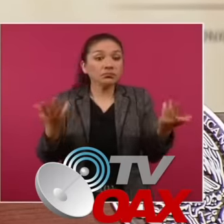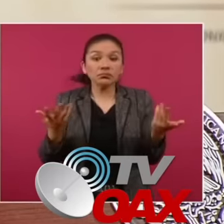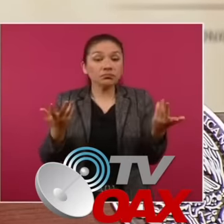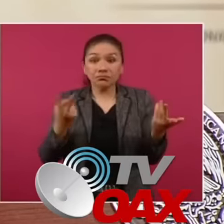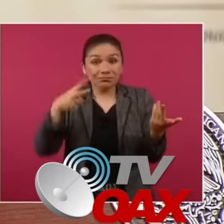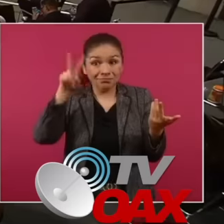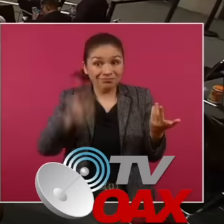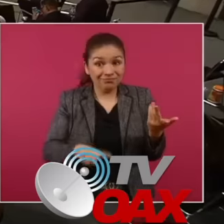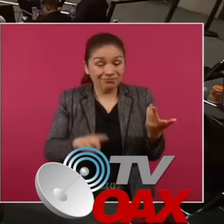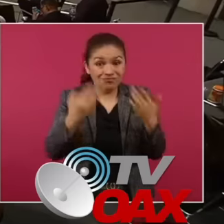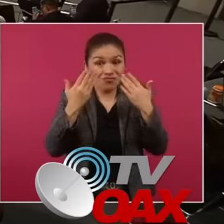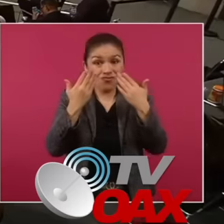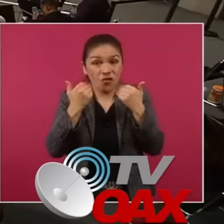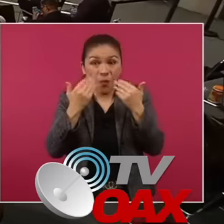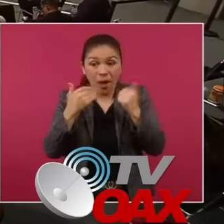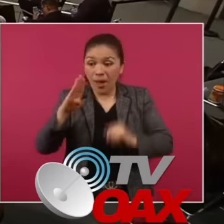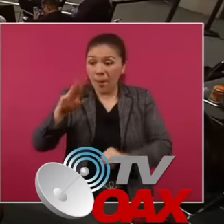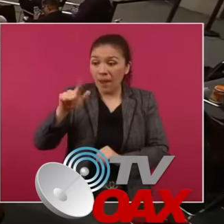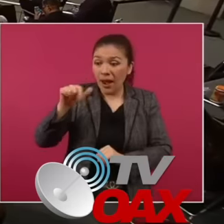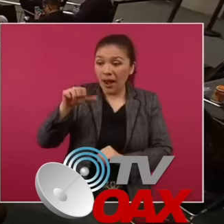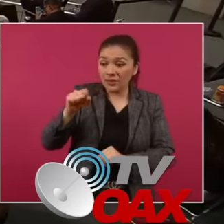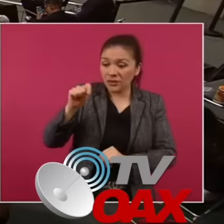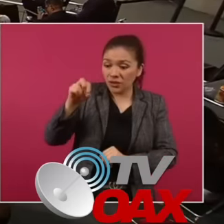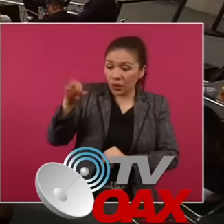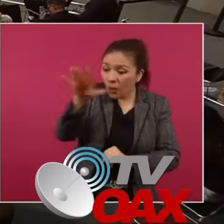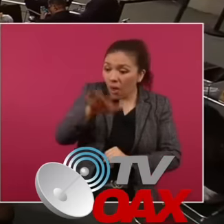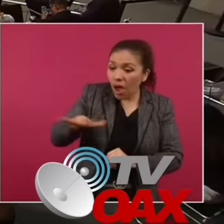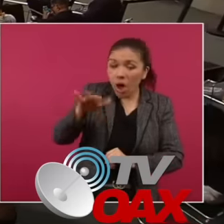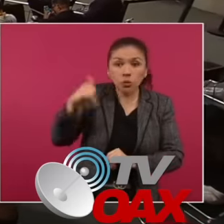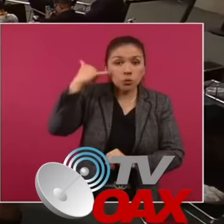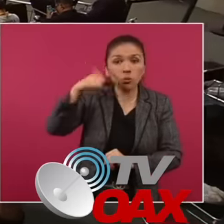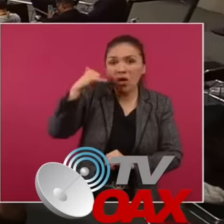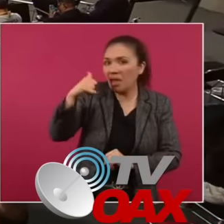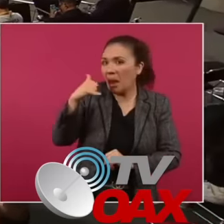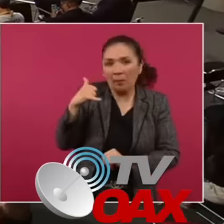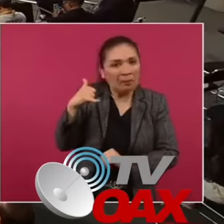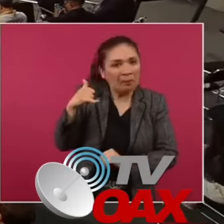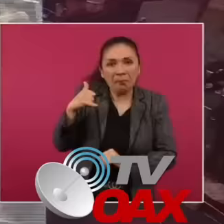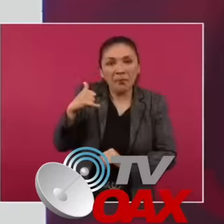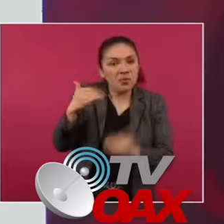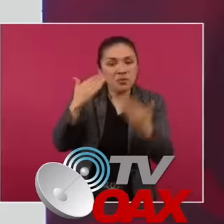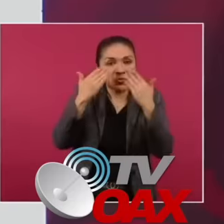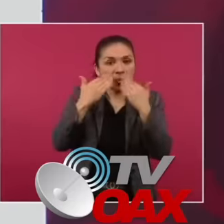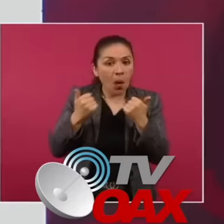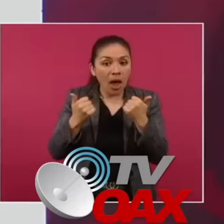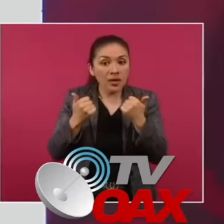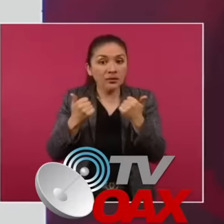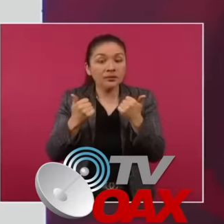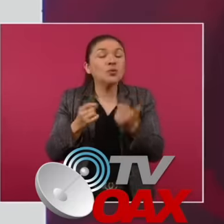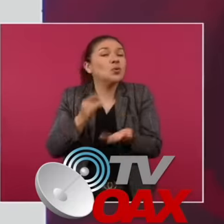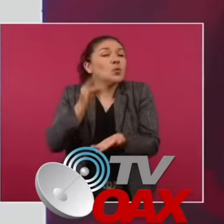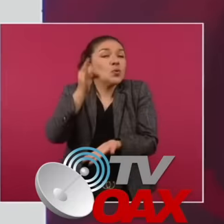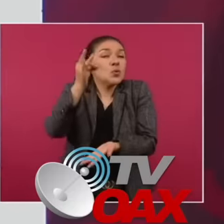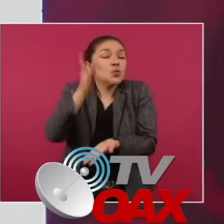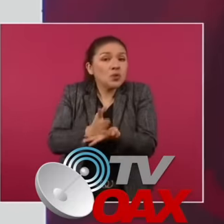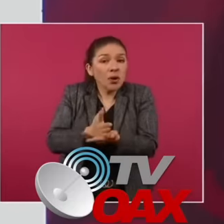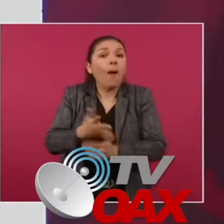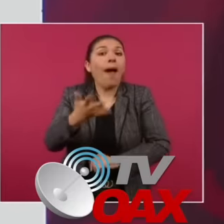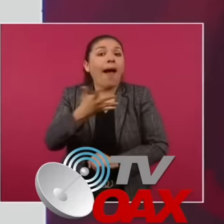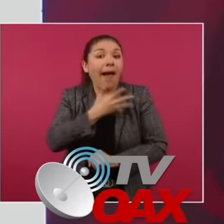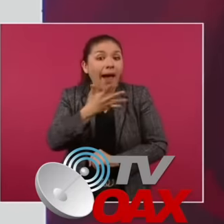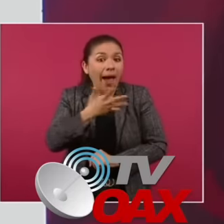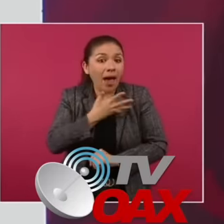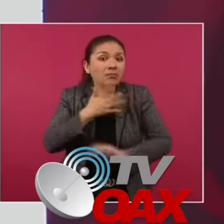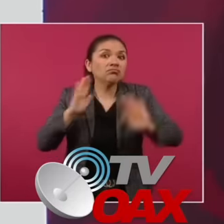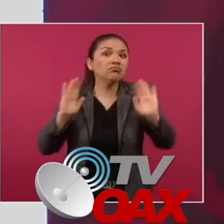balasto en la península de Yucatán. Así es. Entonces, solamente por